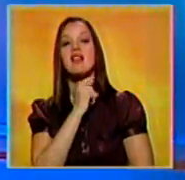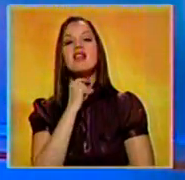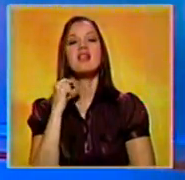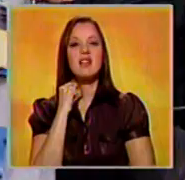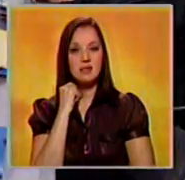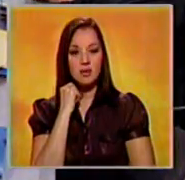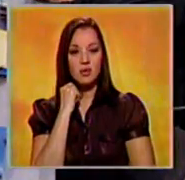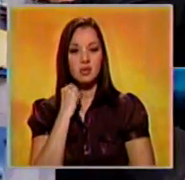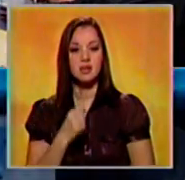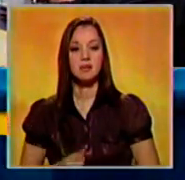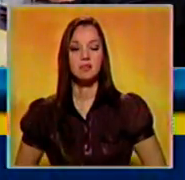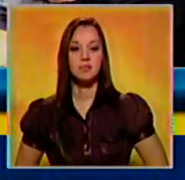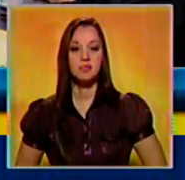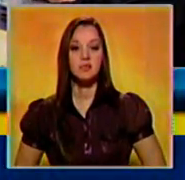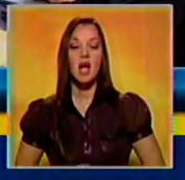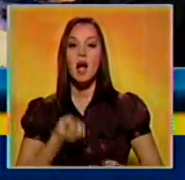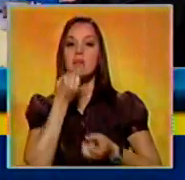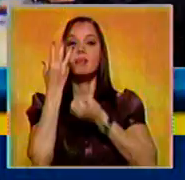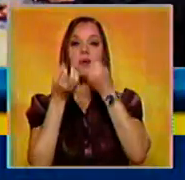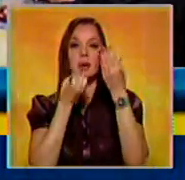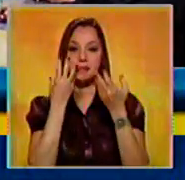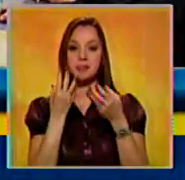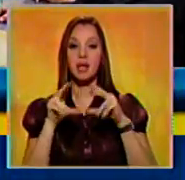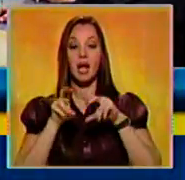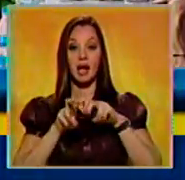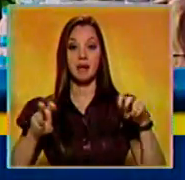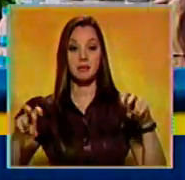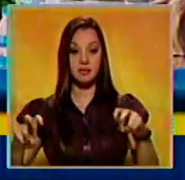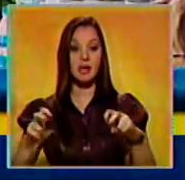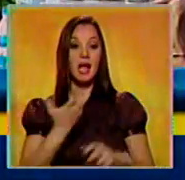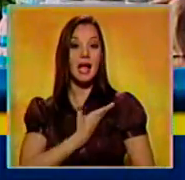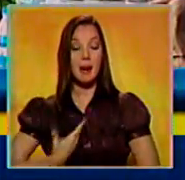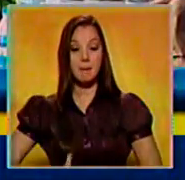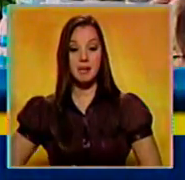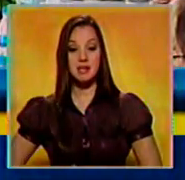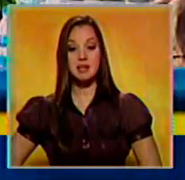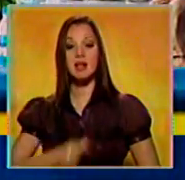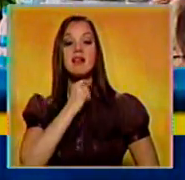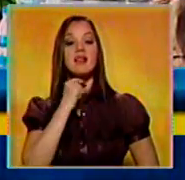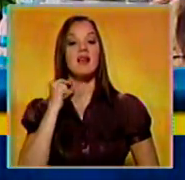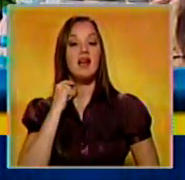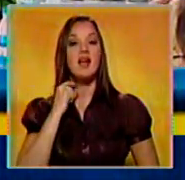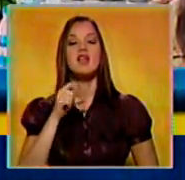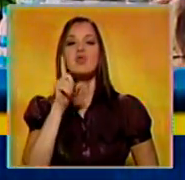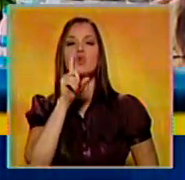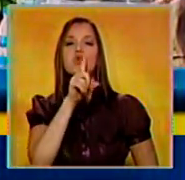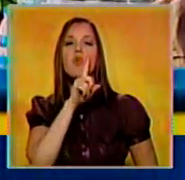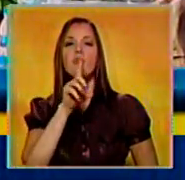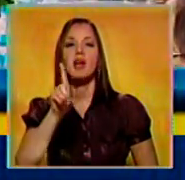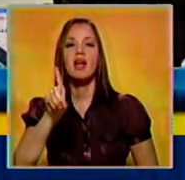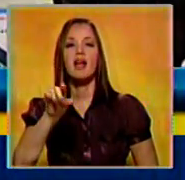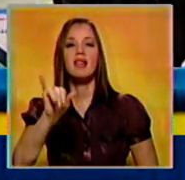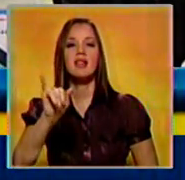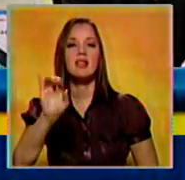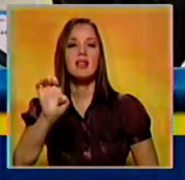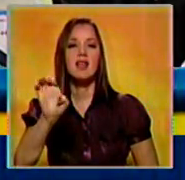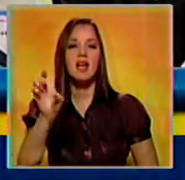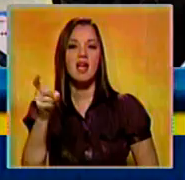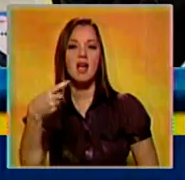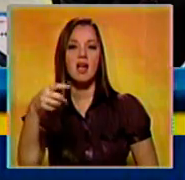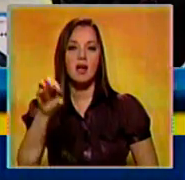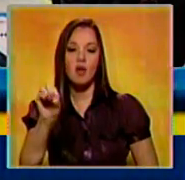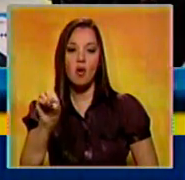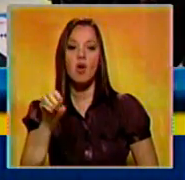Venezolana. En su discurso de instalación, el presidente de la Conferencia Episcopal, Monseñor Diego Padrón, aseguró que en el país hay una